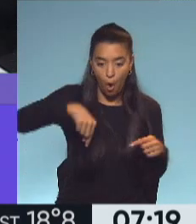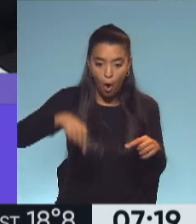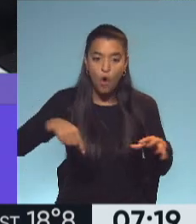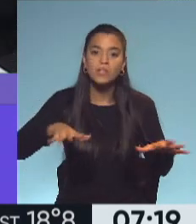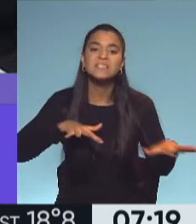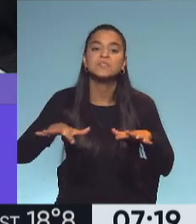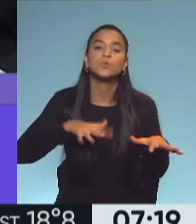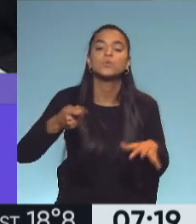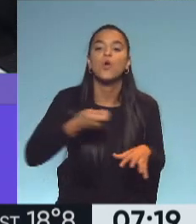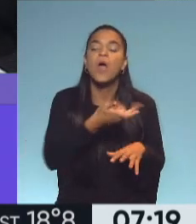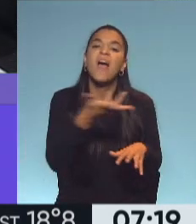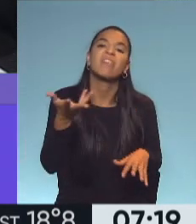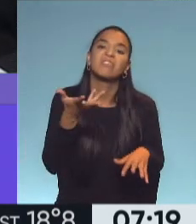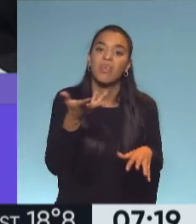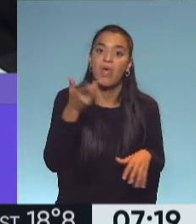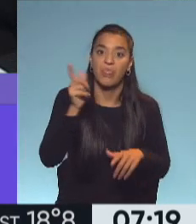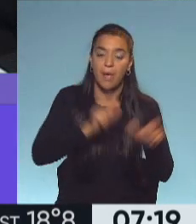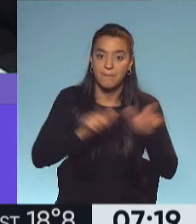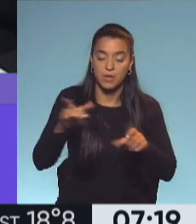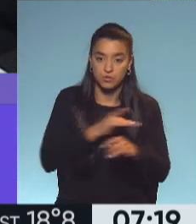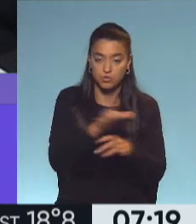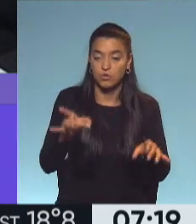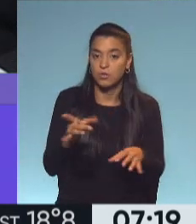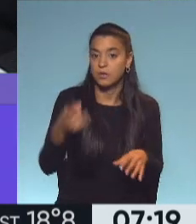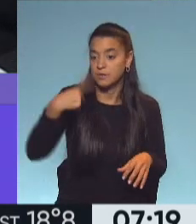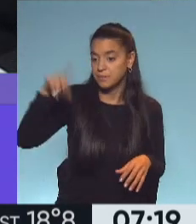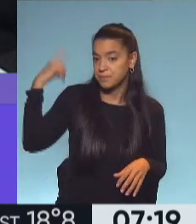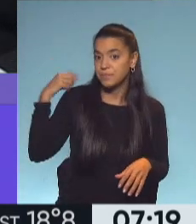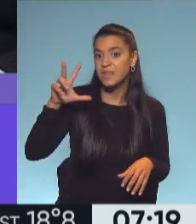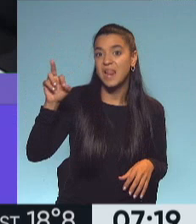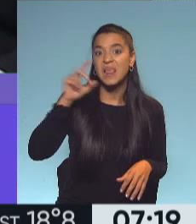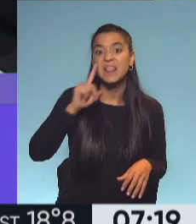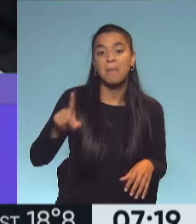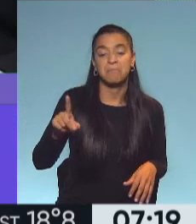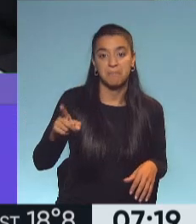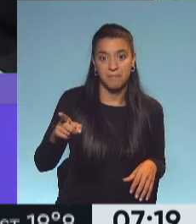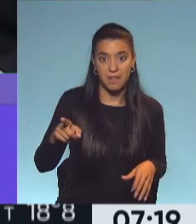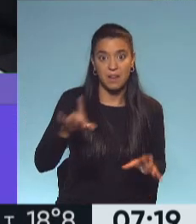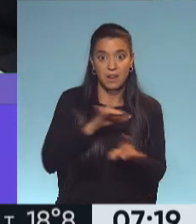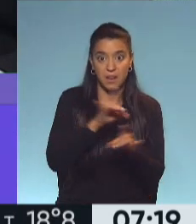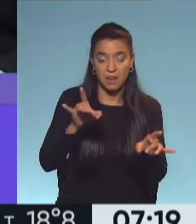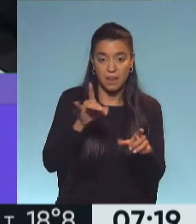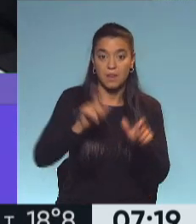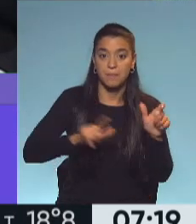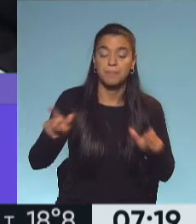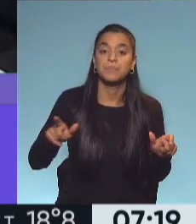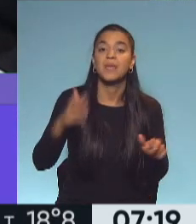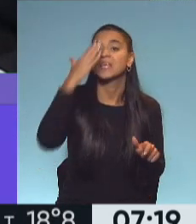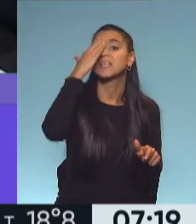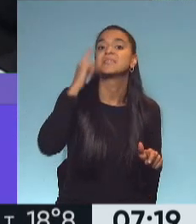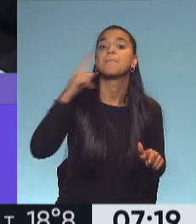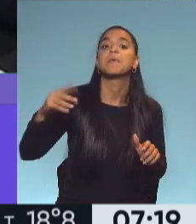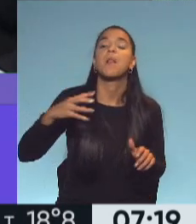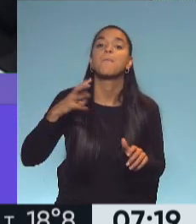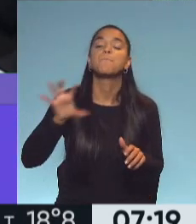cantidad de casos que hay en nuestro país? El último día hábil de la semana fueron casi 30.000 casos en el país y fueron más de 15.000 en la provincia de